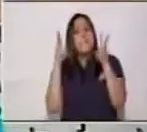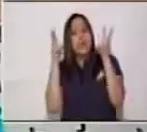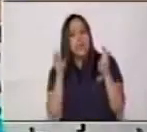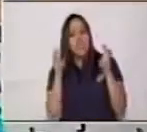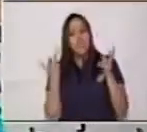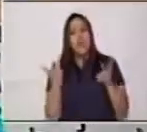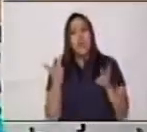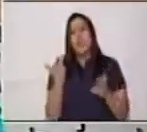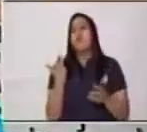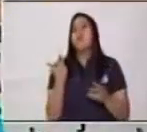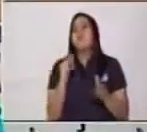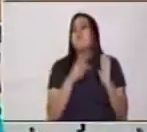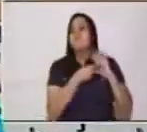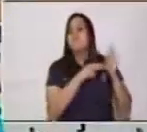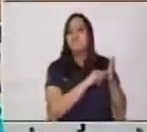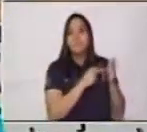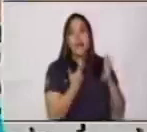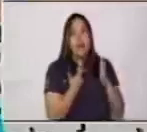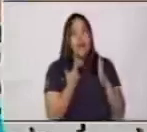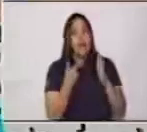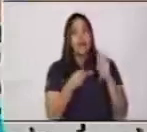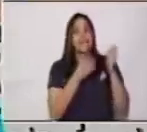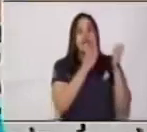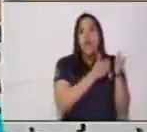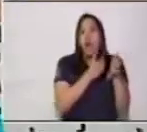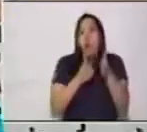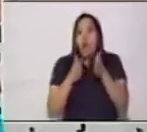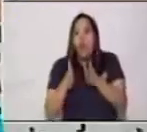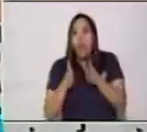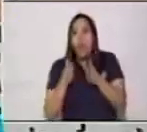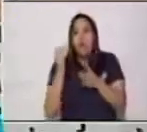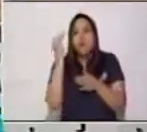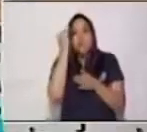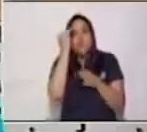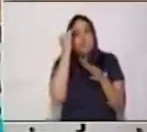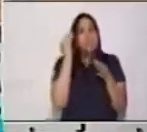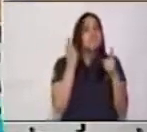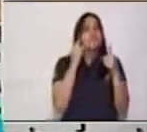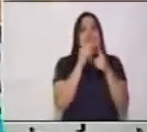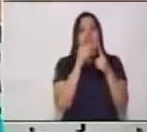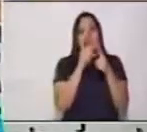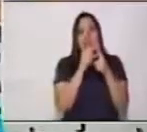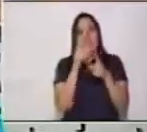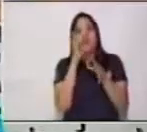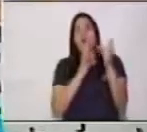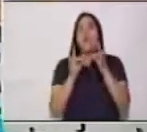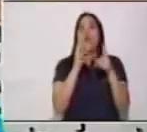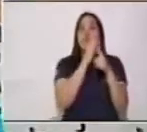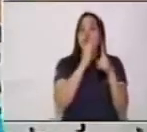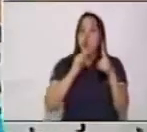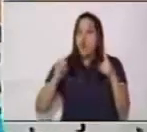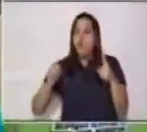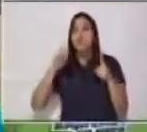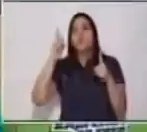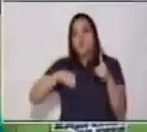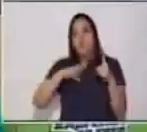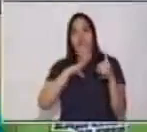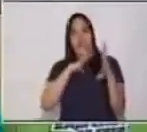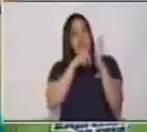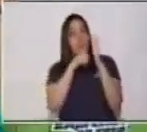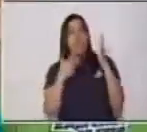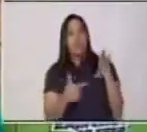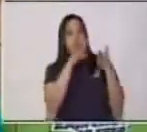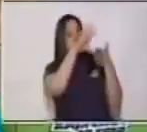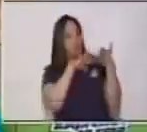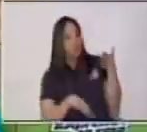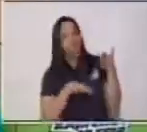La trama textual es el orden lógico de las palabras y oraciones que debe seguir todo texto. Es